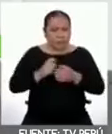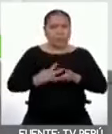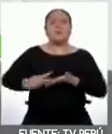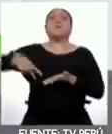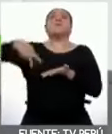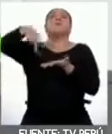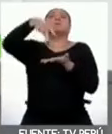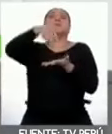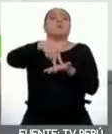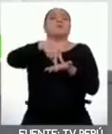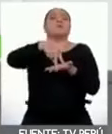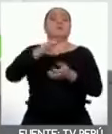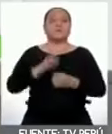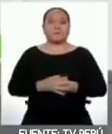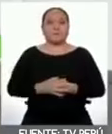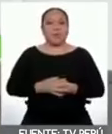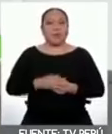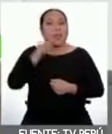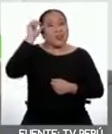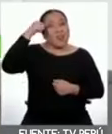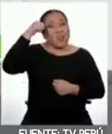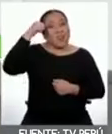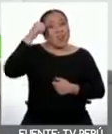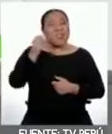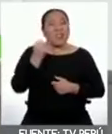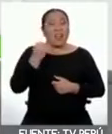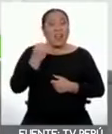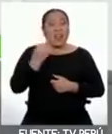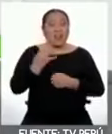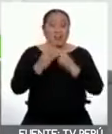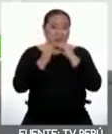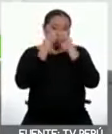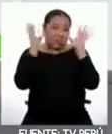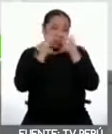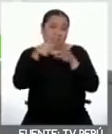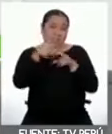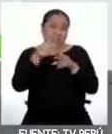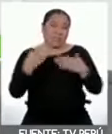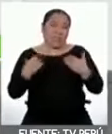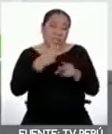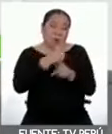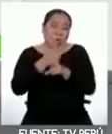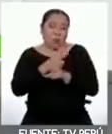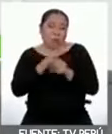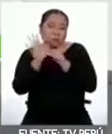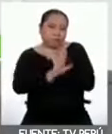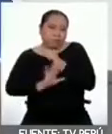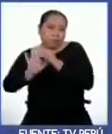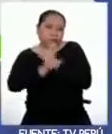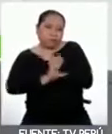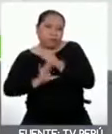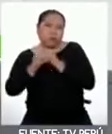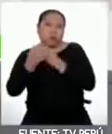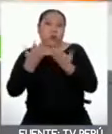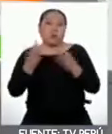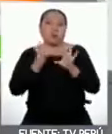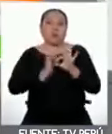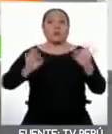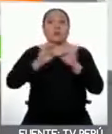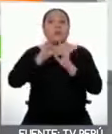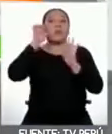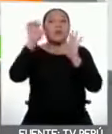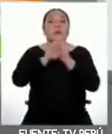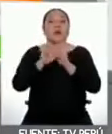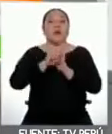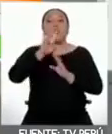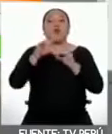difíciles. Recuerda que son días en los que debemos tomar algunas precauciones muy importantes. Por ejemplo,